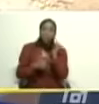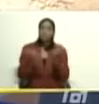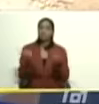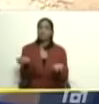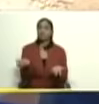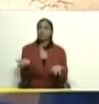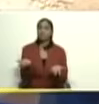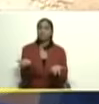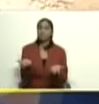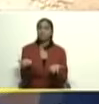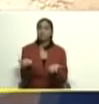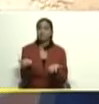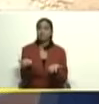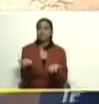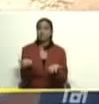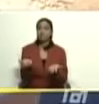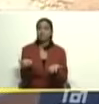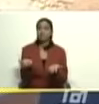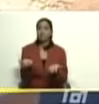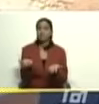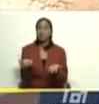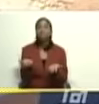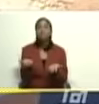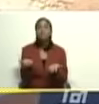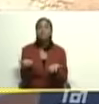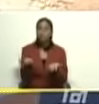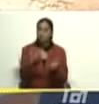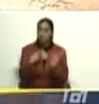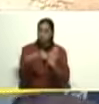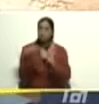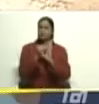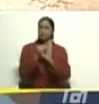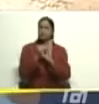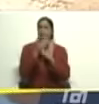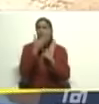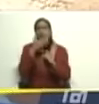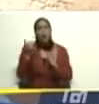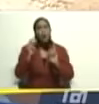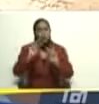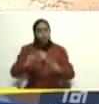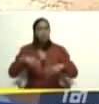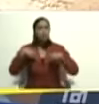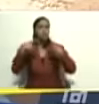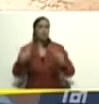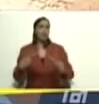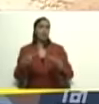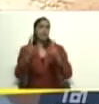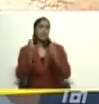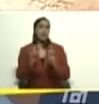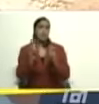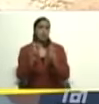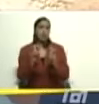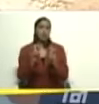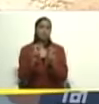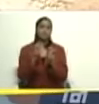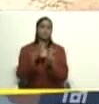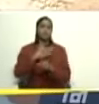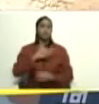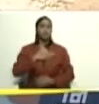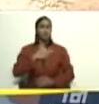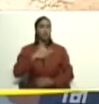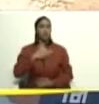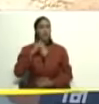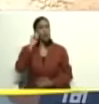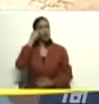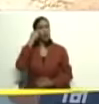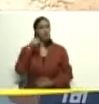net, la nueva época de transición al socialismo. Yo me vine desde Caracas